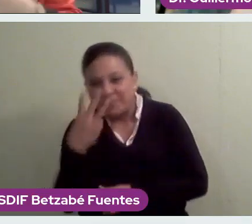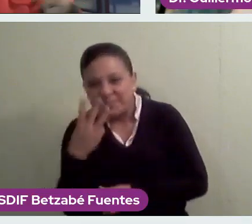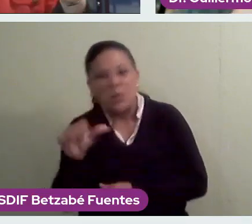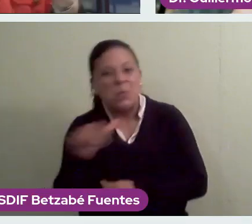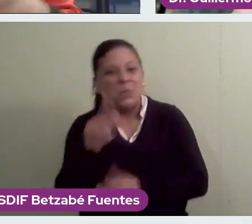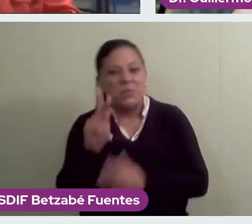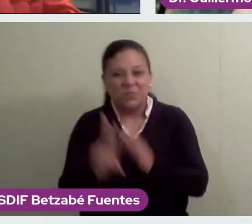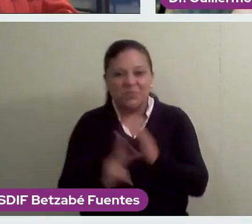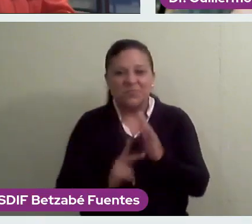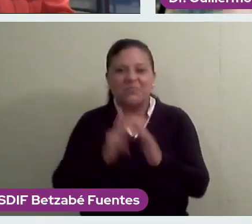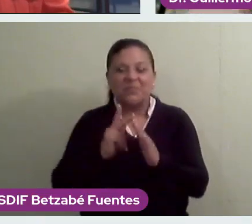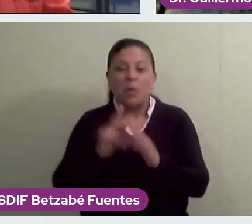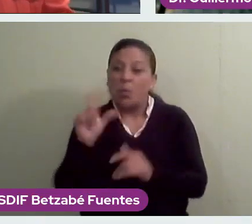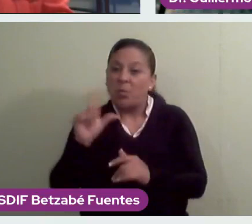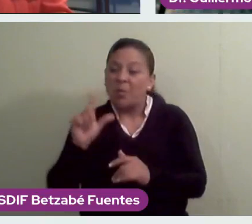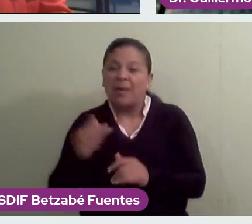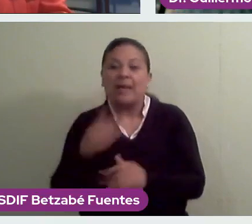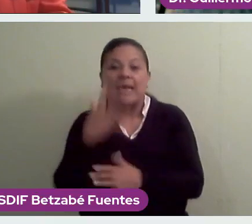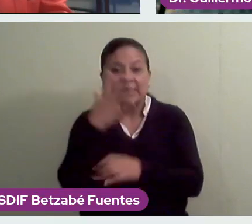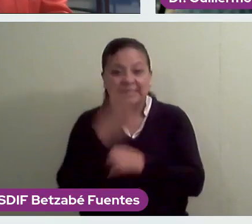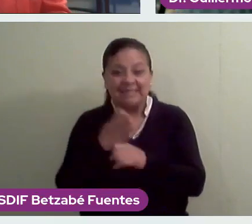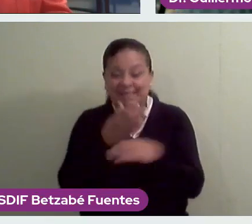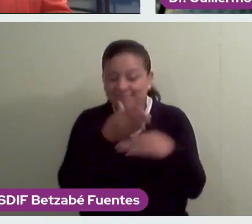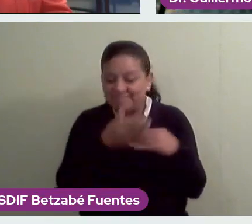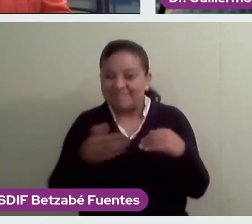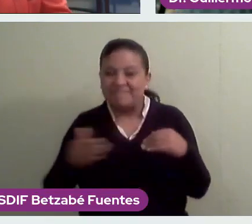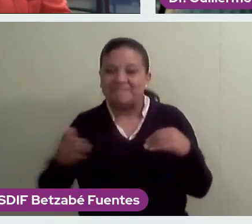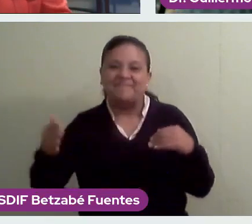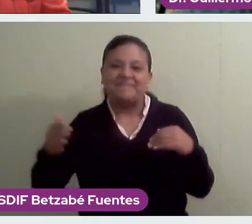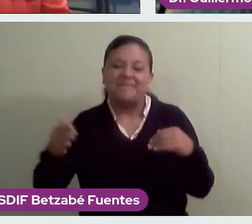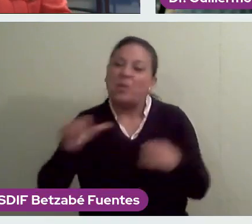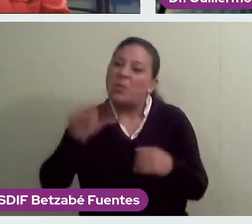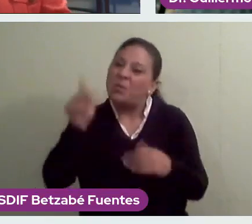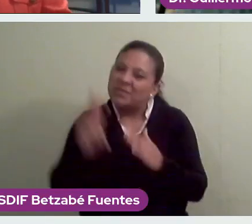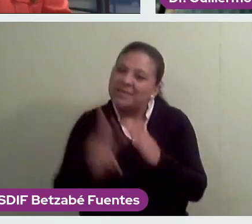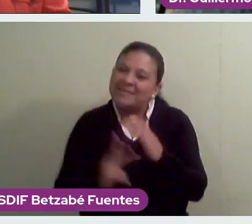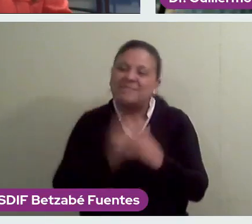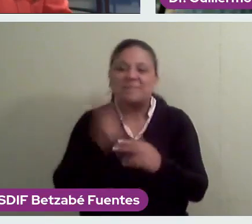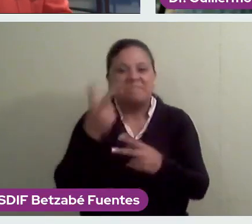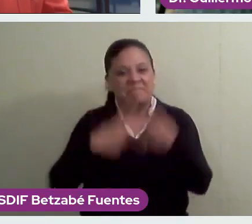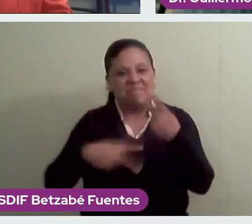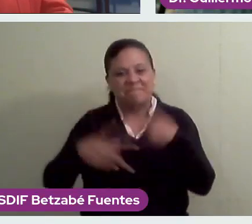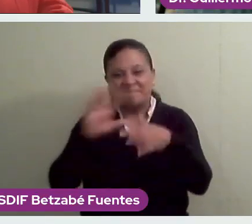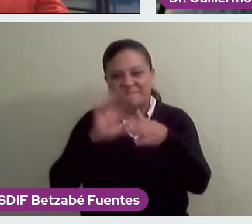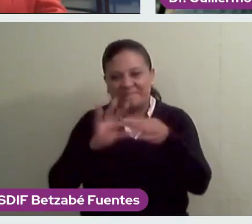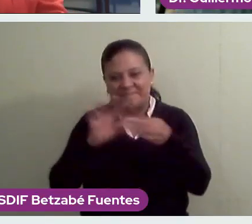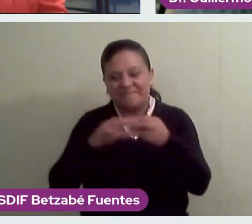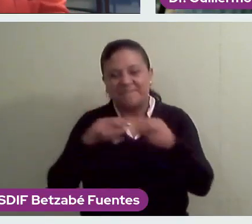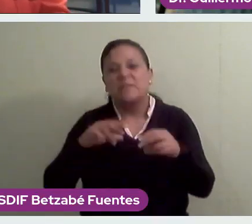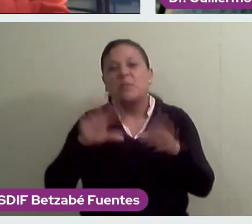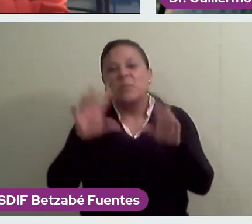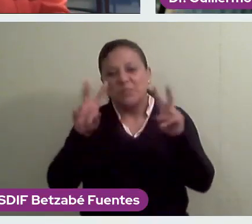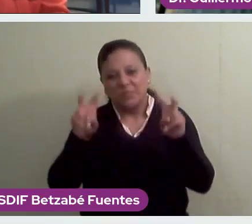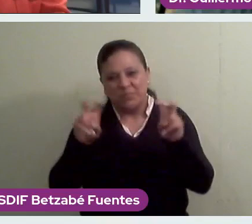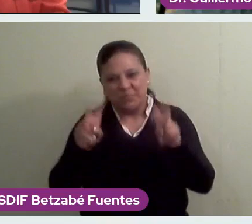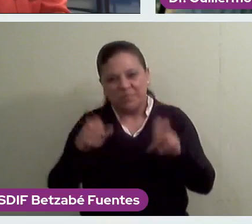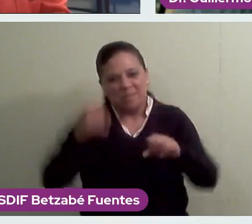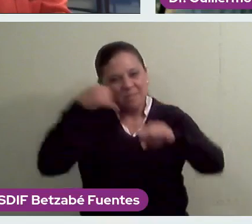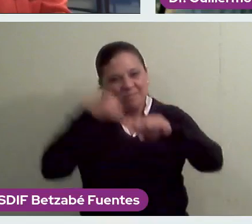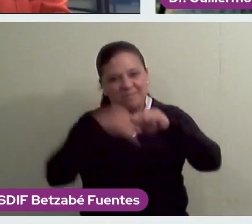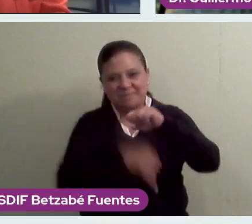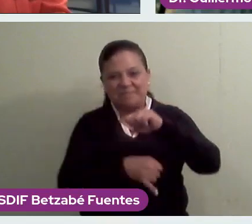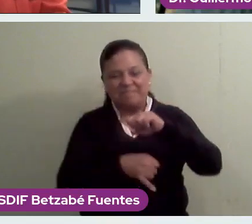la siguiente temporada, la quinta temporada, bueno, pues contar nuevamente con su presencia será un honor para este órgano